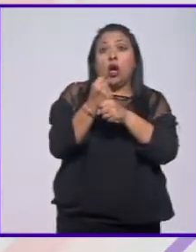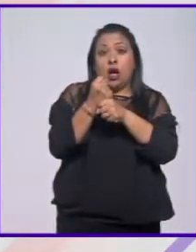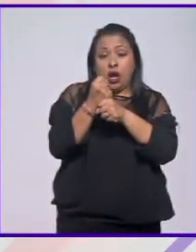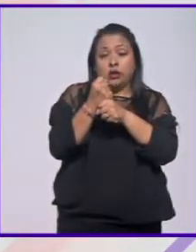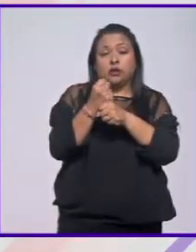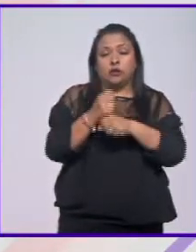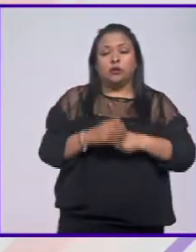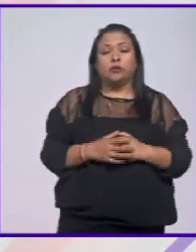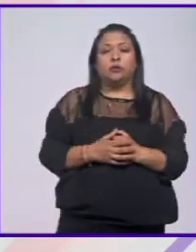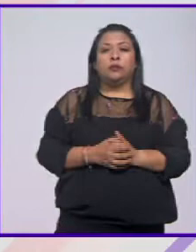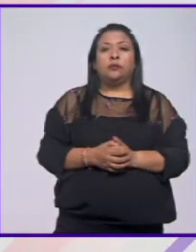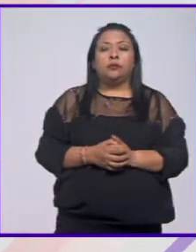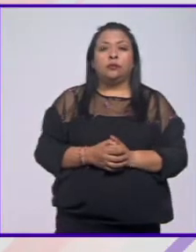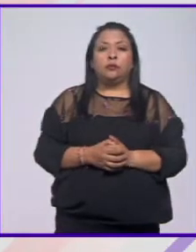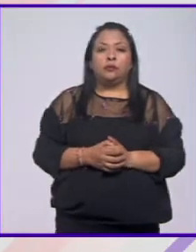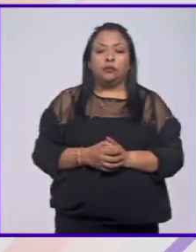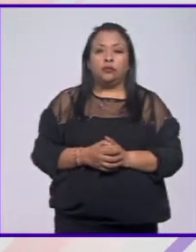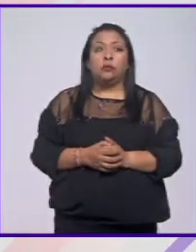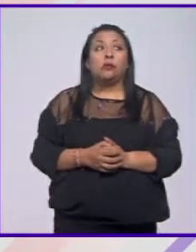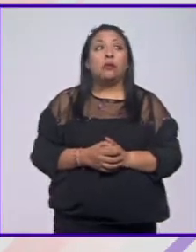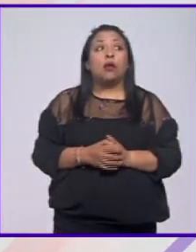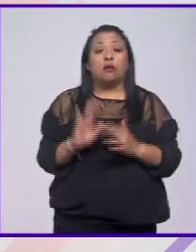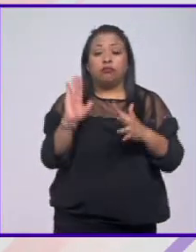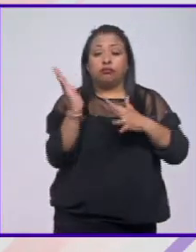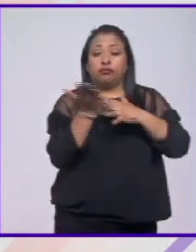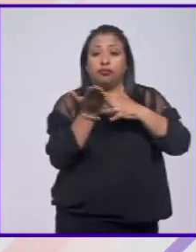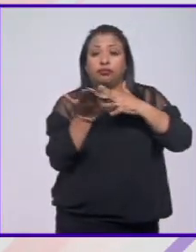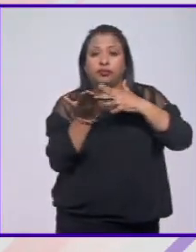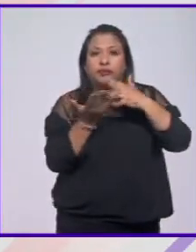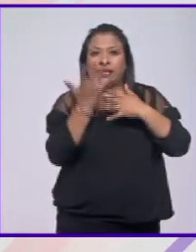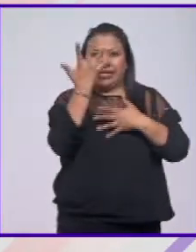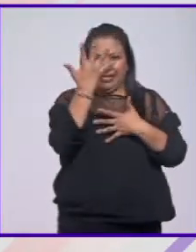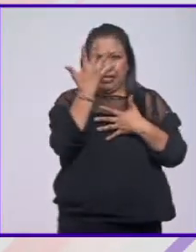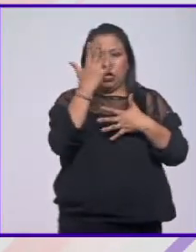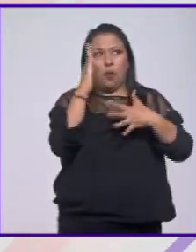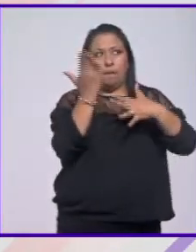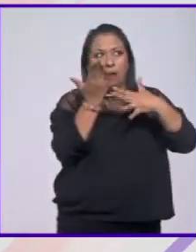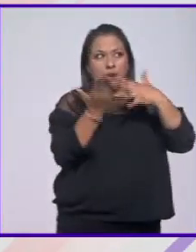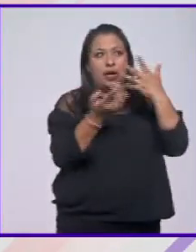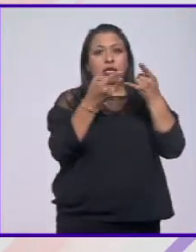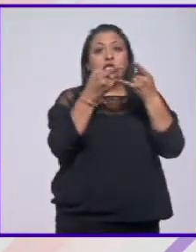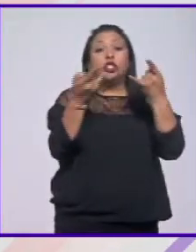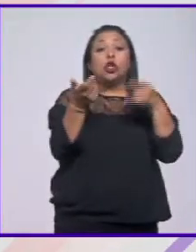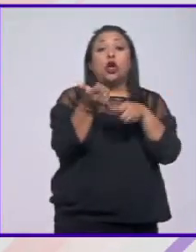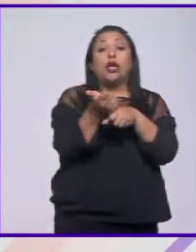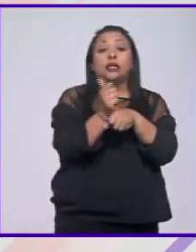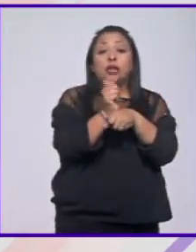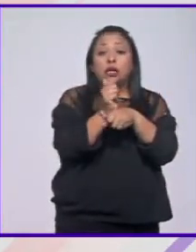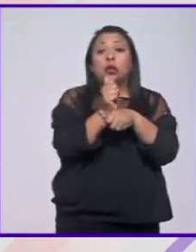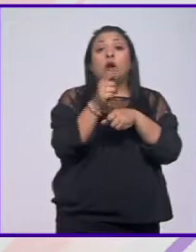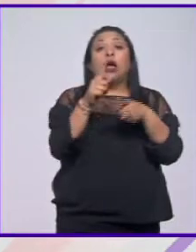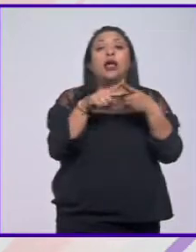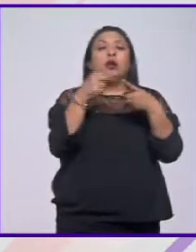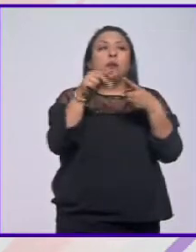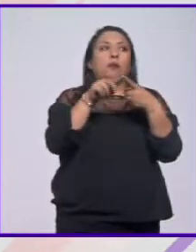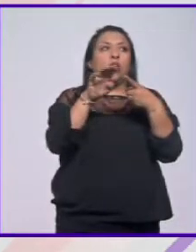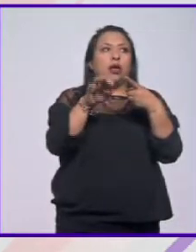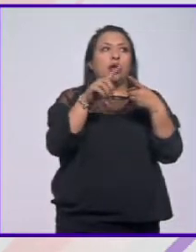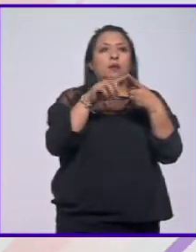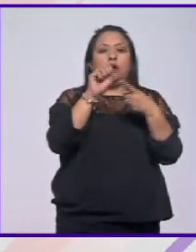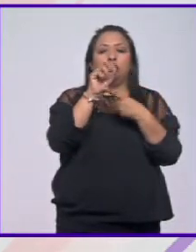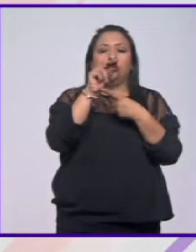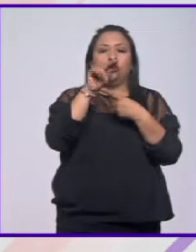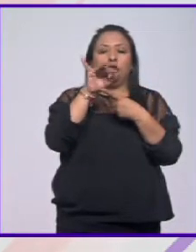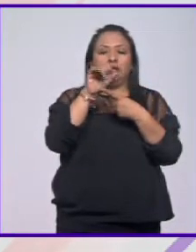la carrera de actor. Dividido en 5 capítulos, en Historias de Actores desfilan nombres como los de